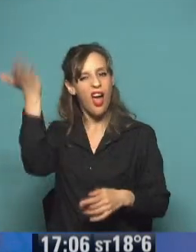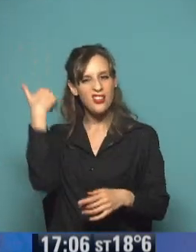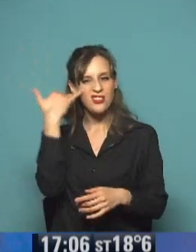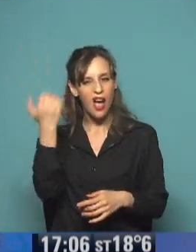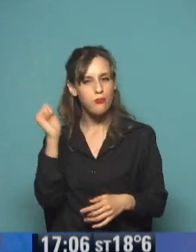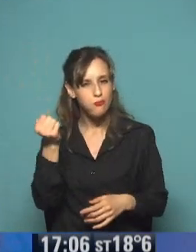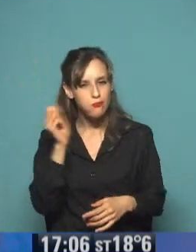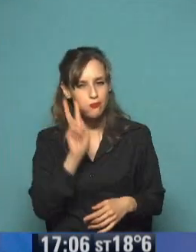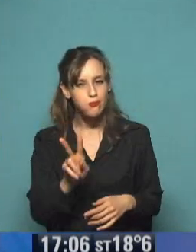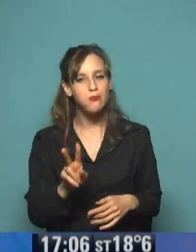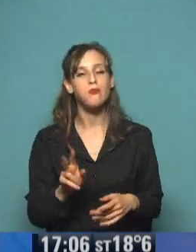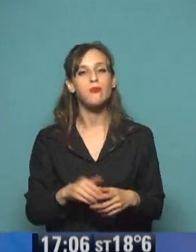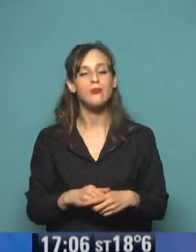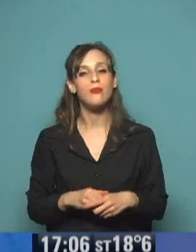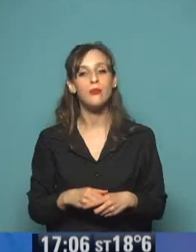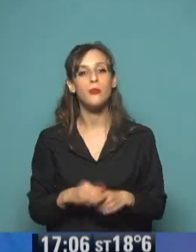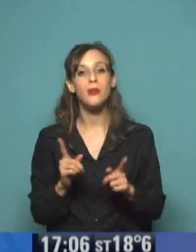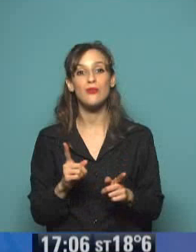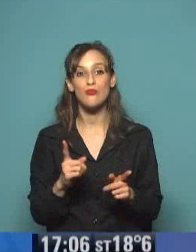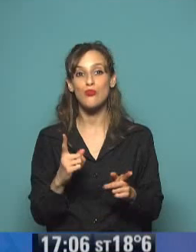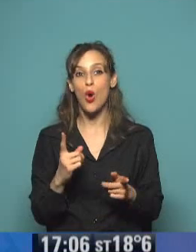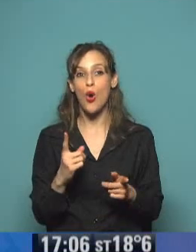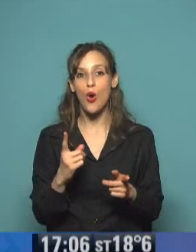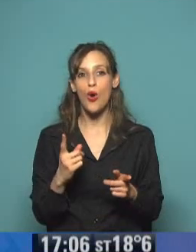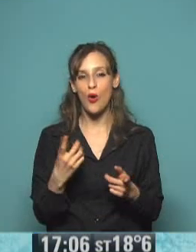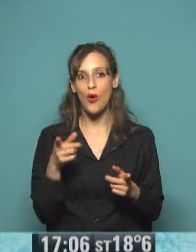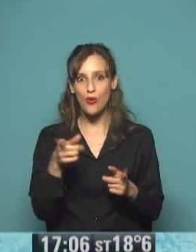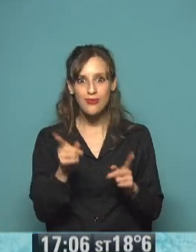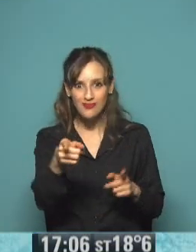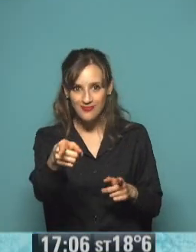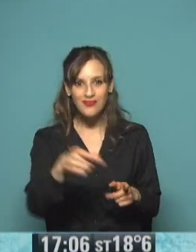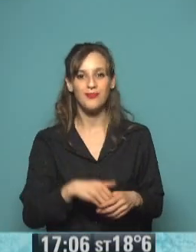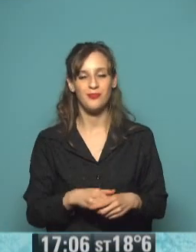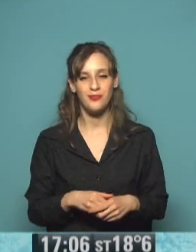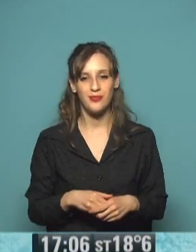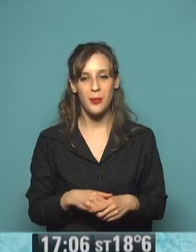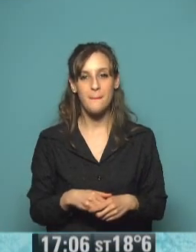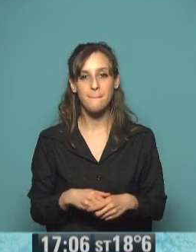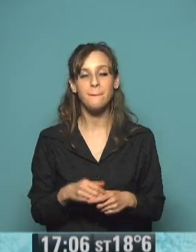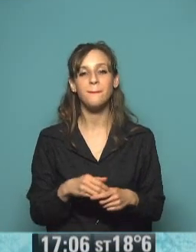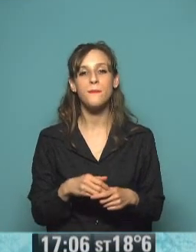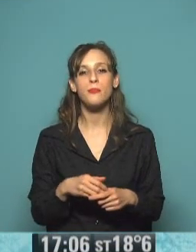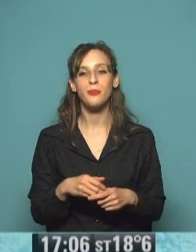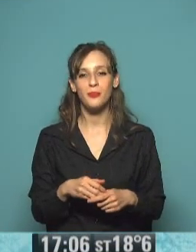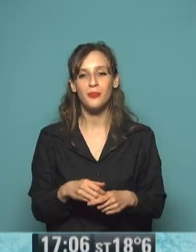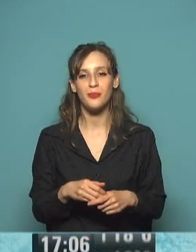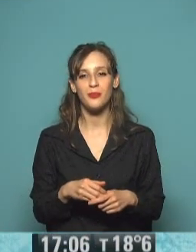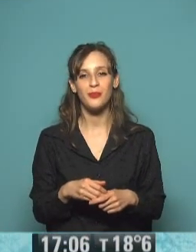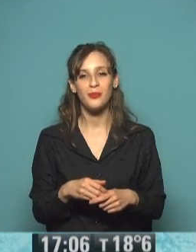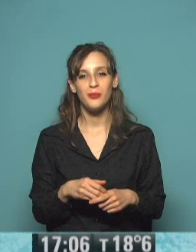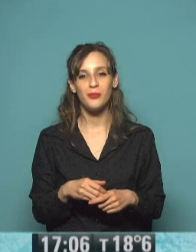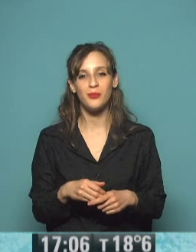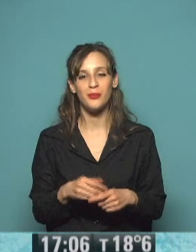ejemplo, el oso hormiguero, que dijimos cosas lindas. Ah, de eso, oso hormiguero. Por ejemplo. Ahí está, mirá, perfecto. El pájaro carpintero, dije yo. No, el oso hormiguero, muy